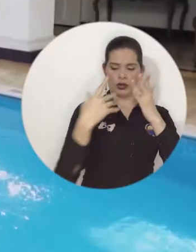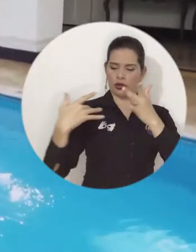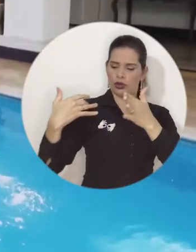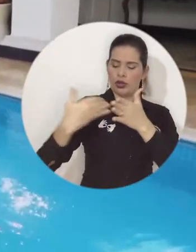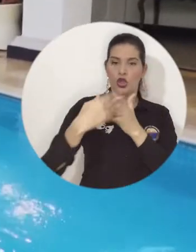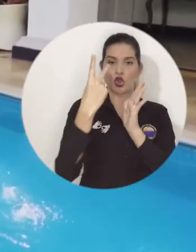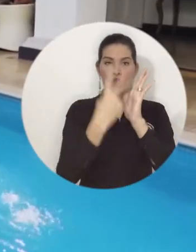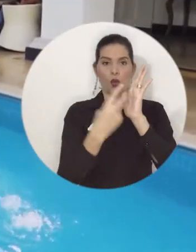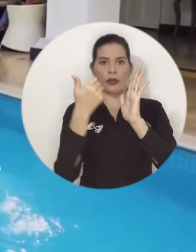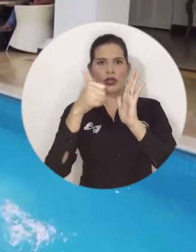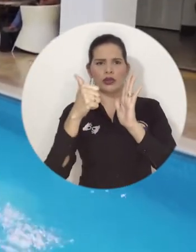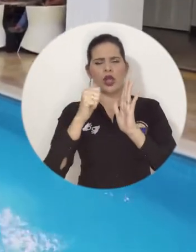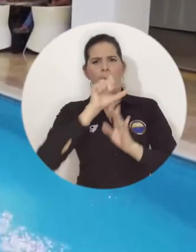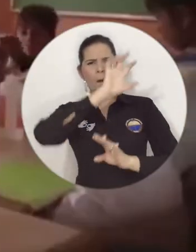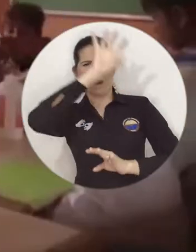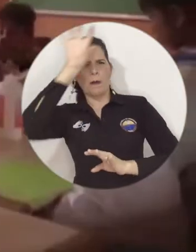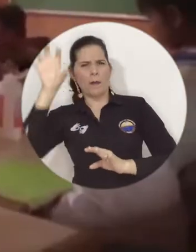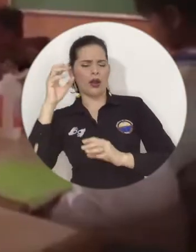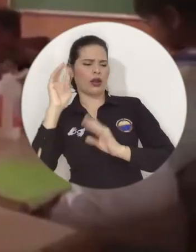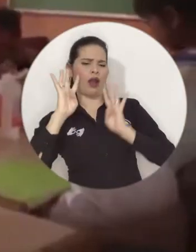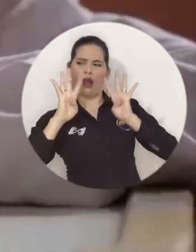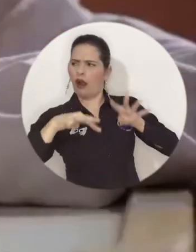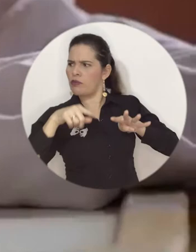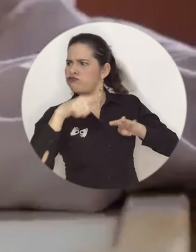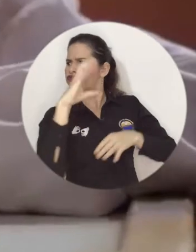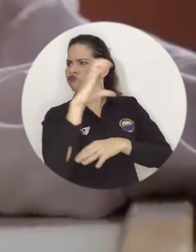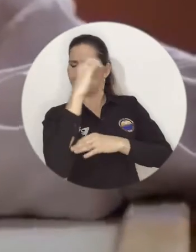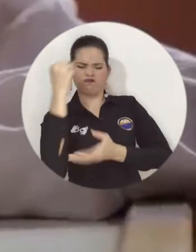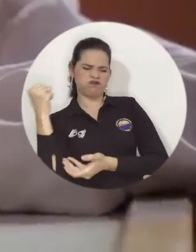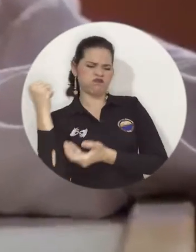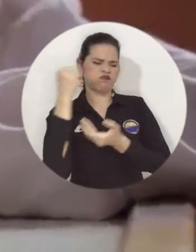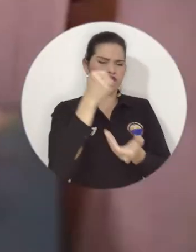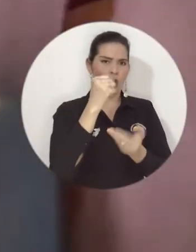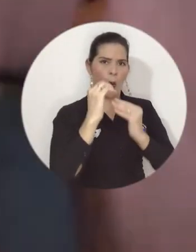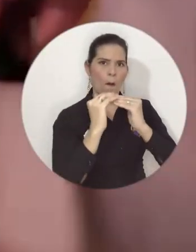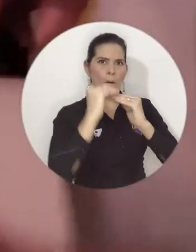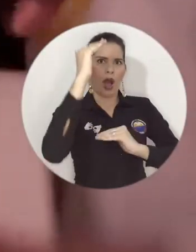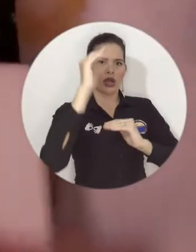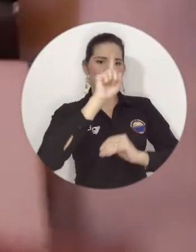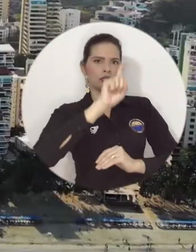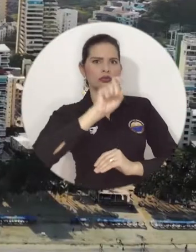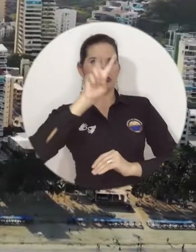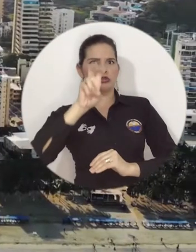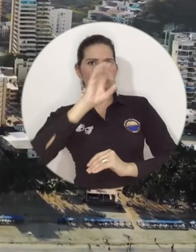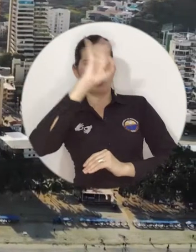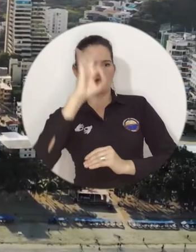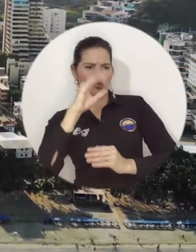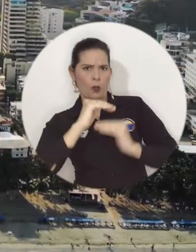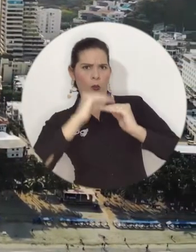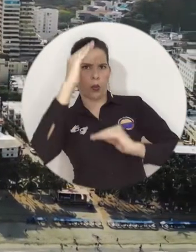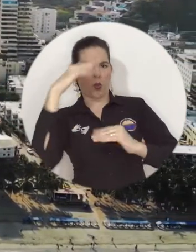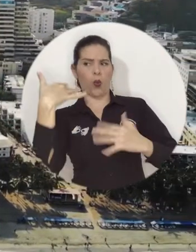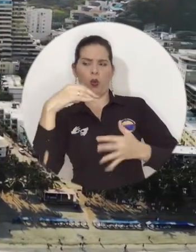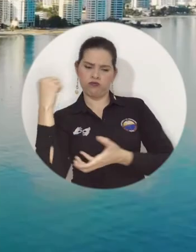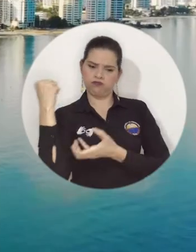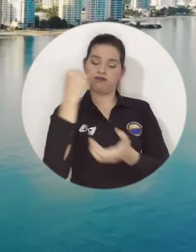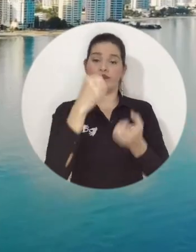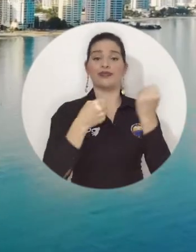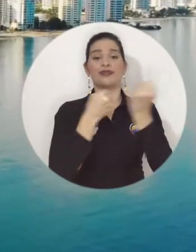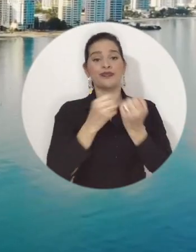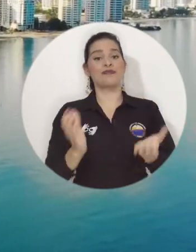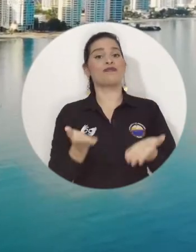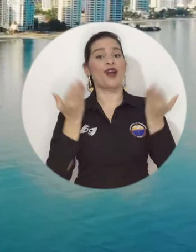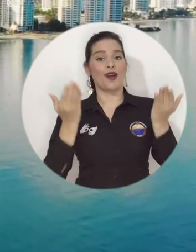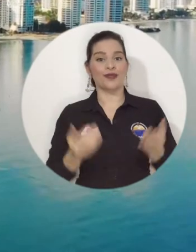el 2010 la inversión extranjera pasó de un 42% a un 67% del total de la inversión extranjera